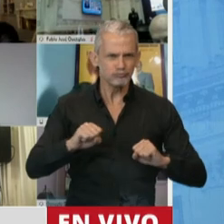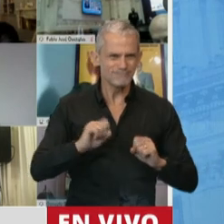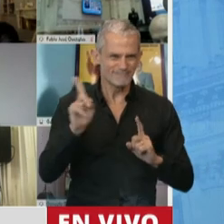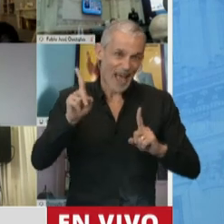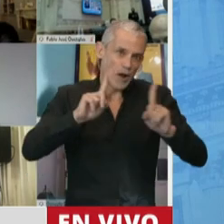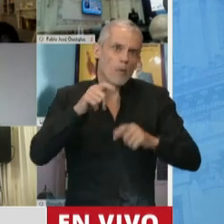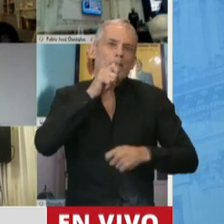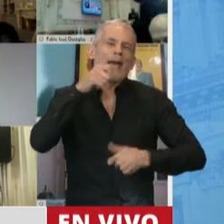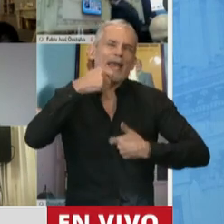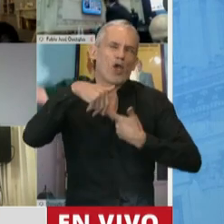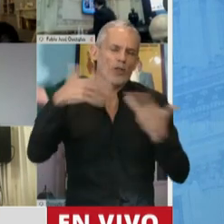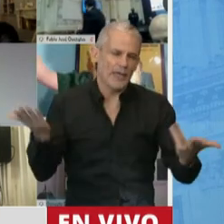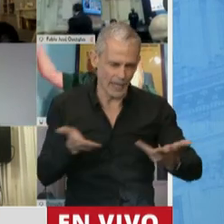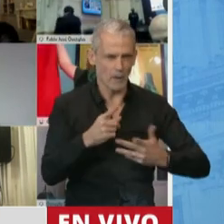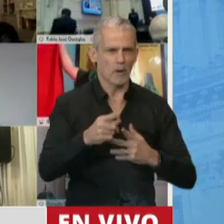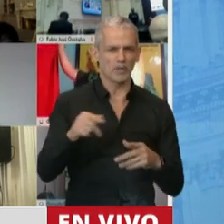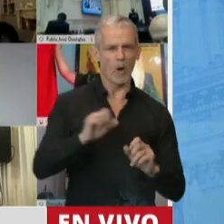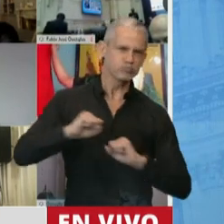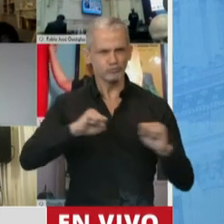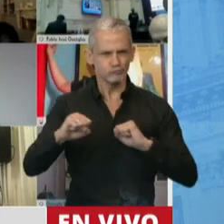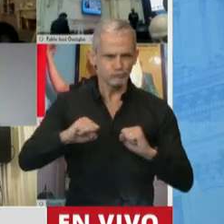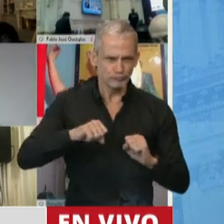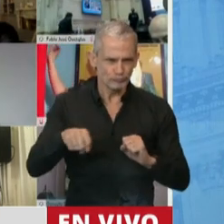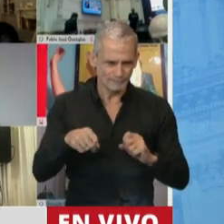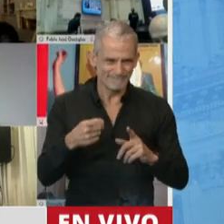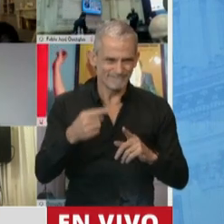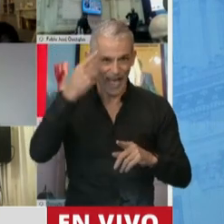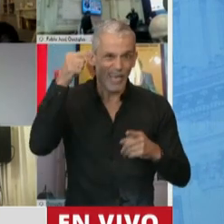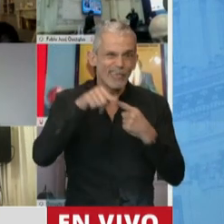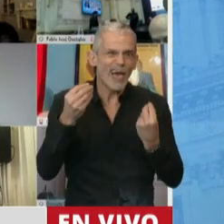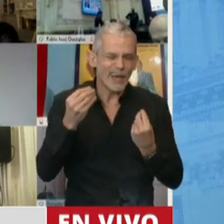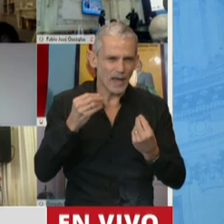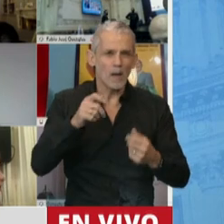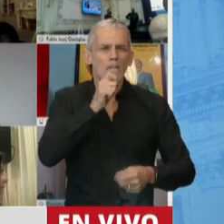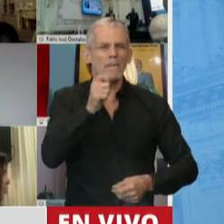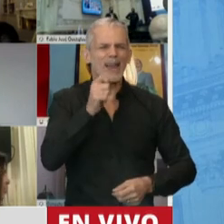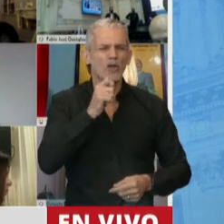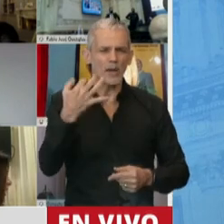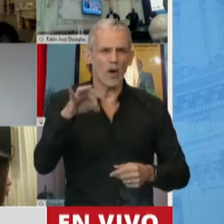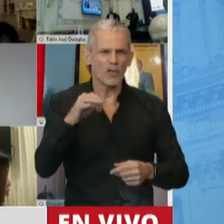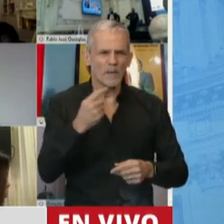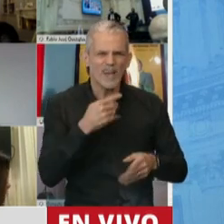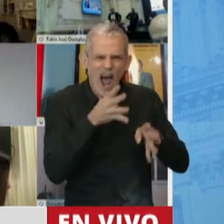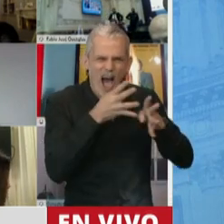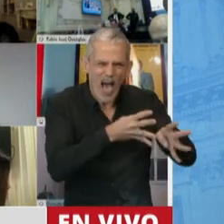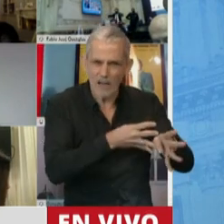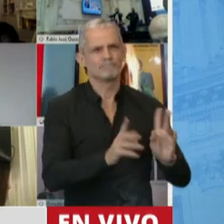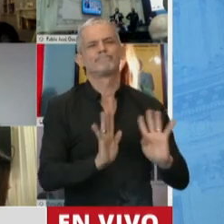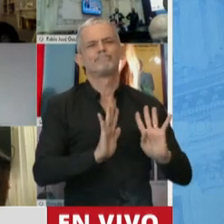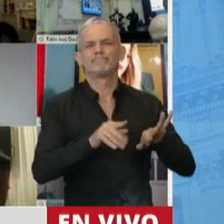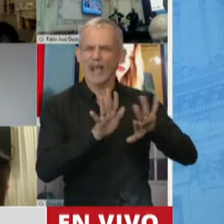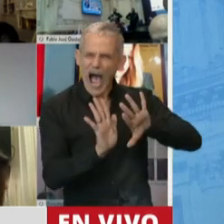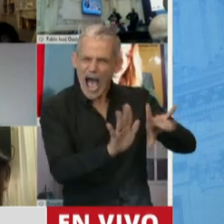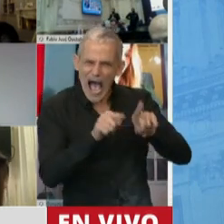algún periodismo muy amarillo, muy asimilado a la idea de que el periodismo tiene que ser de guerra, ese